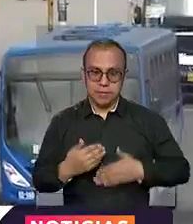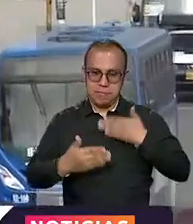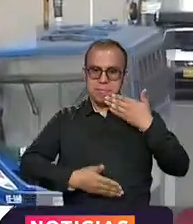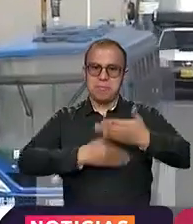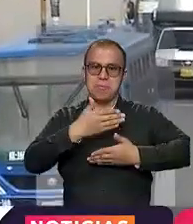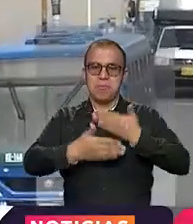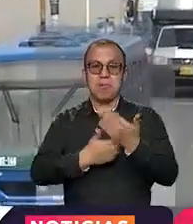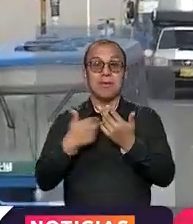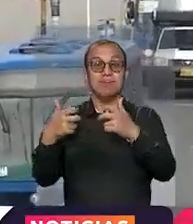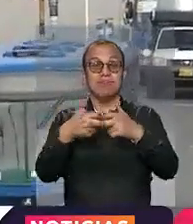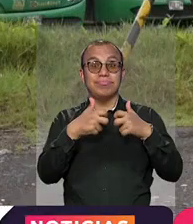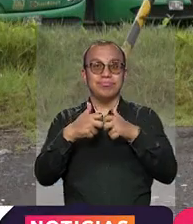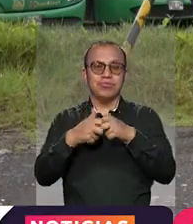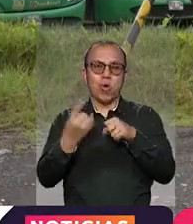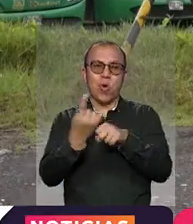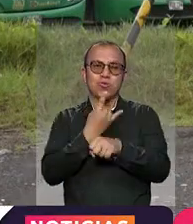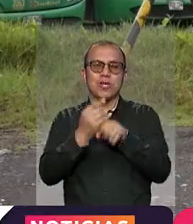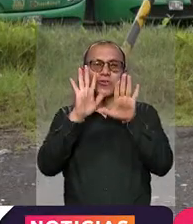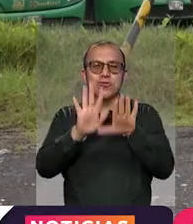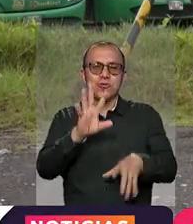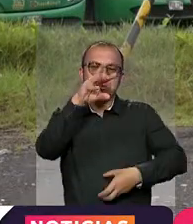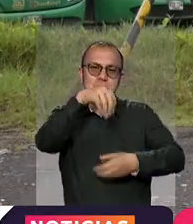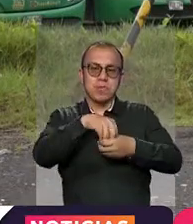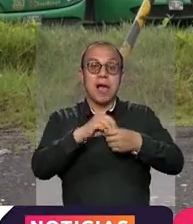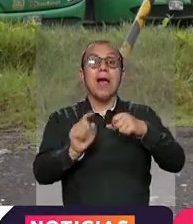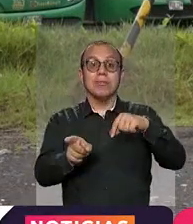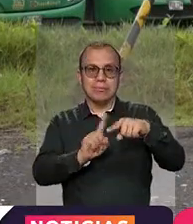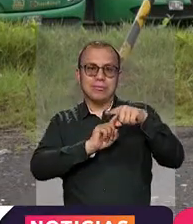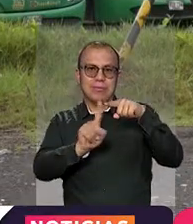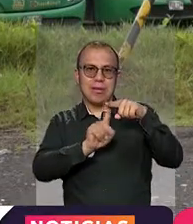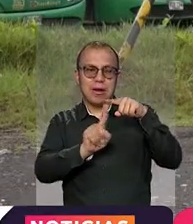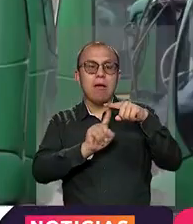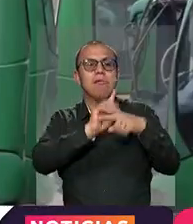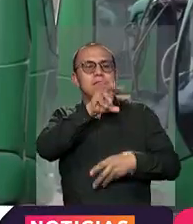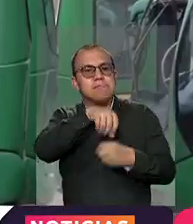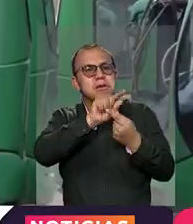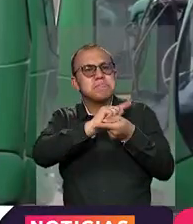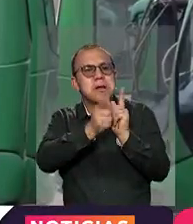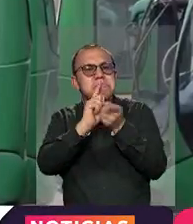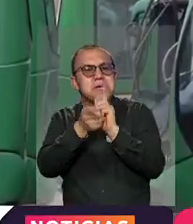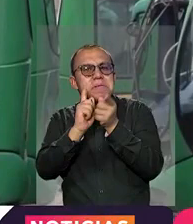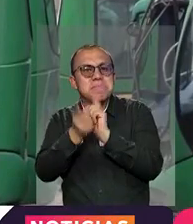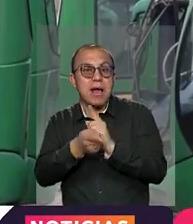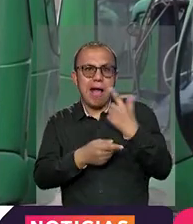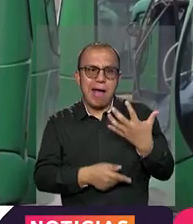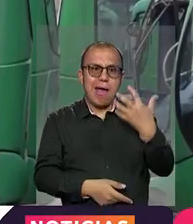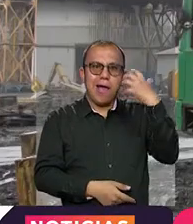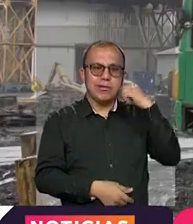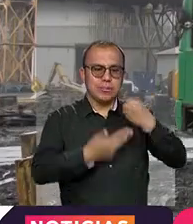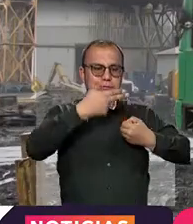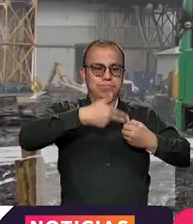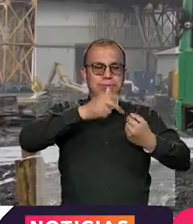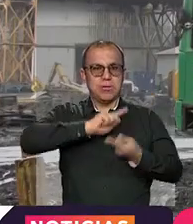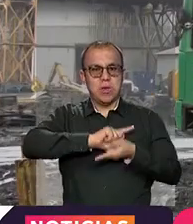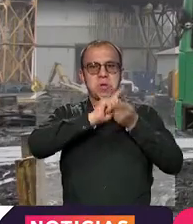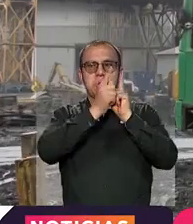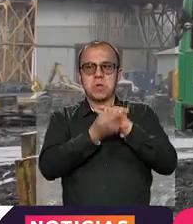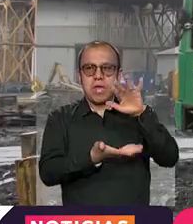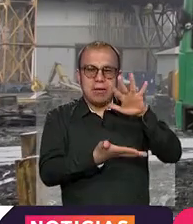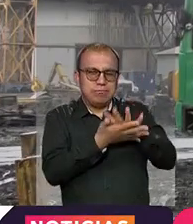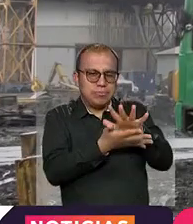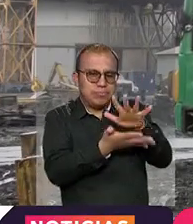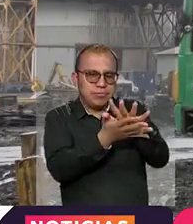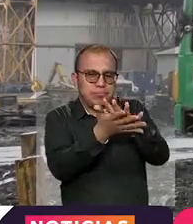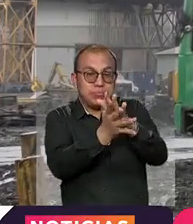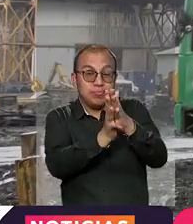la electrificación de la ruta de Transmilenio. De 564 buses de la fase 2 del sistema que operaban en Suba, hoy fueron chatarrizados los